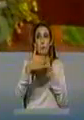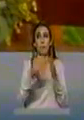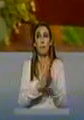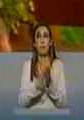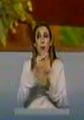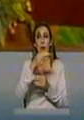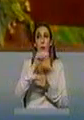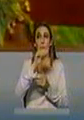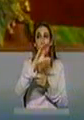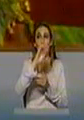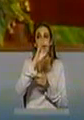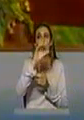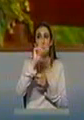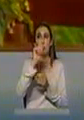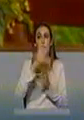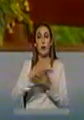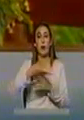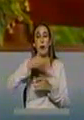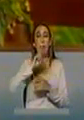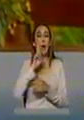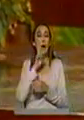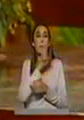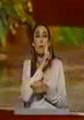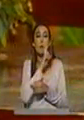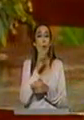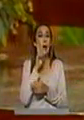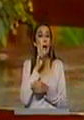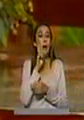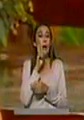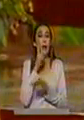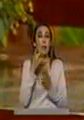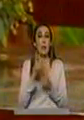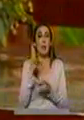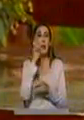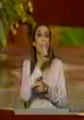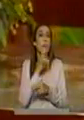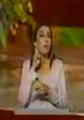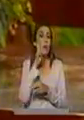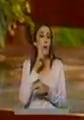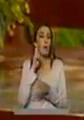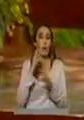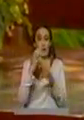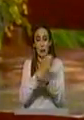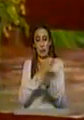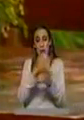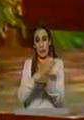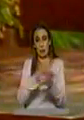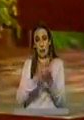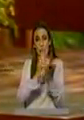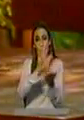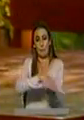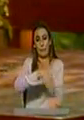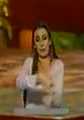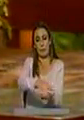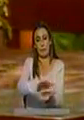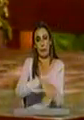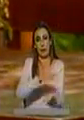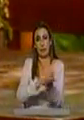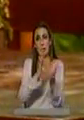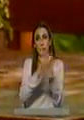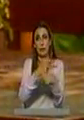sus productos. Tenemos el aguardiente, el socio maravilloso, el café, las mermeladas. Y también un